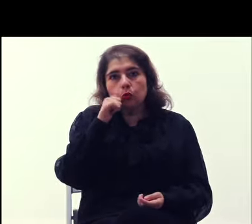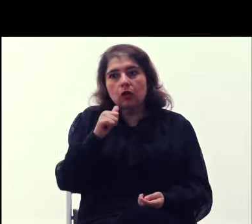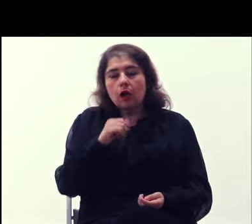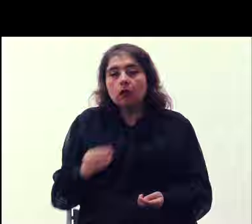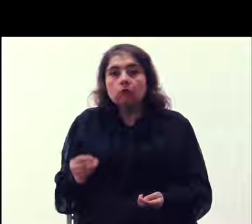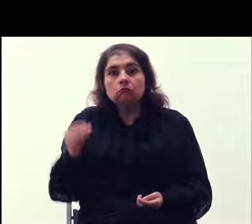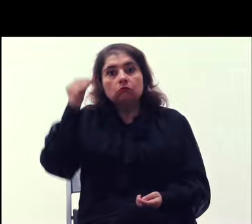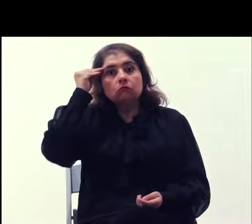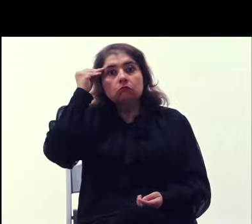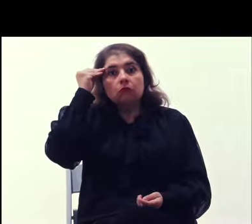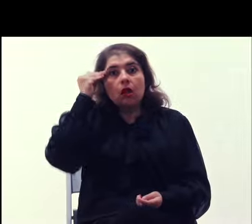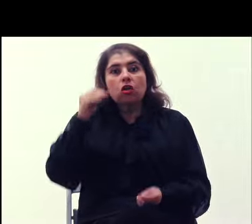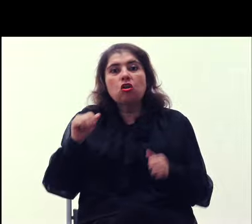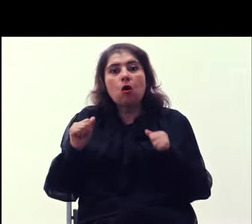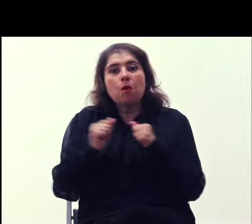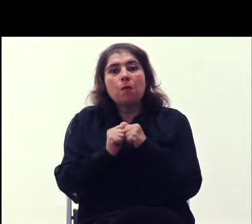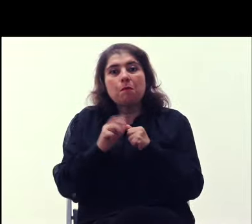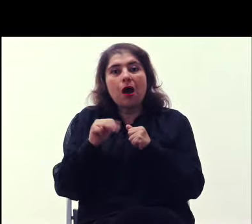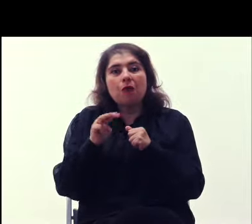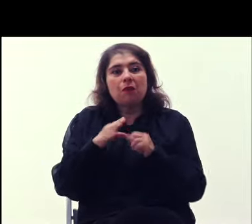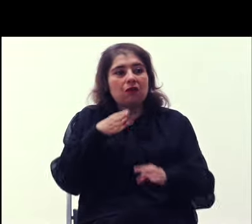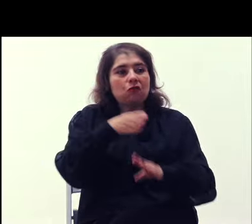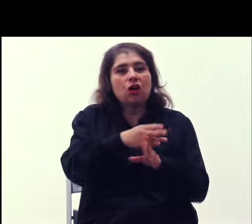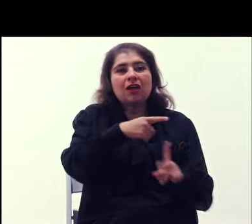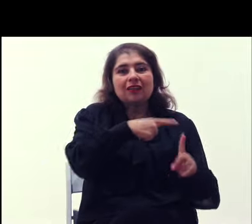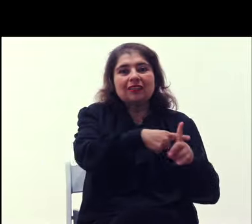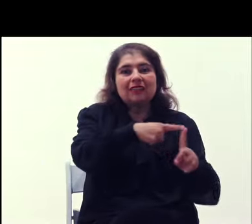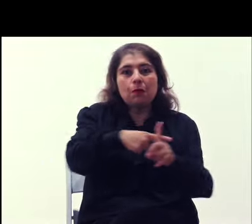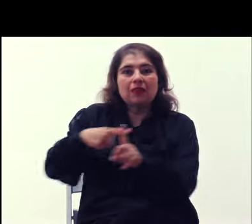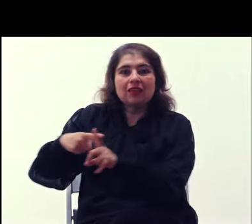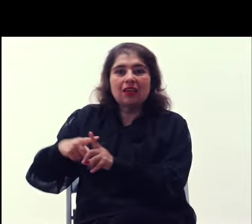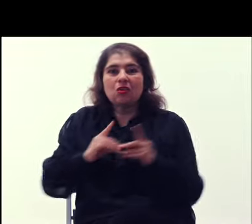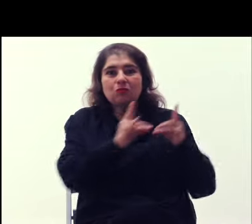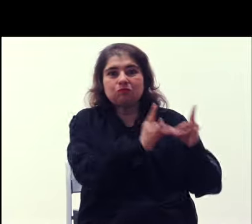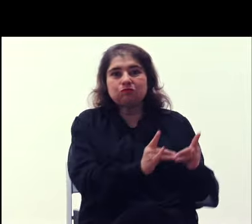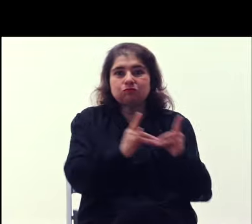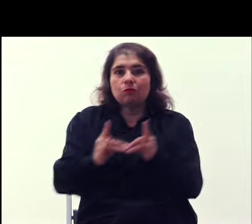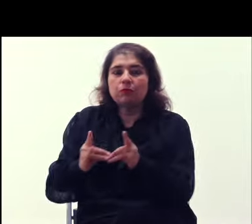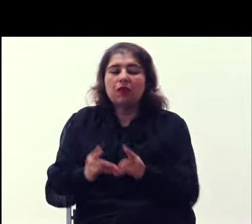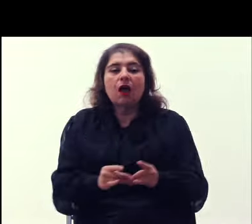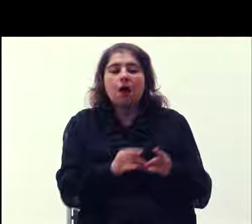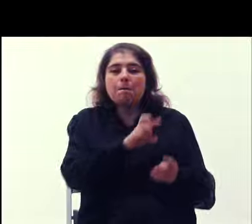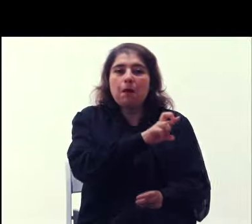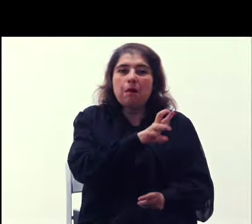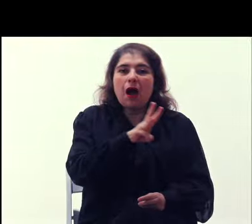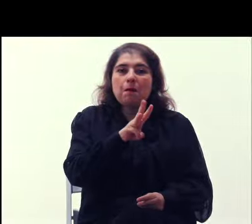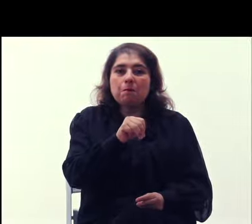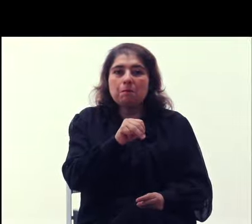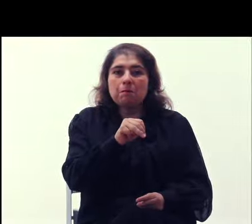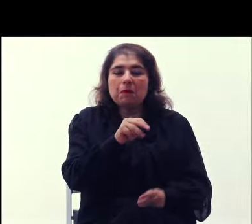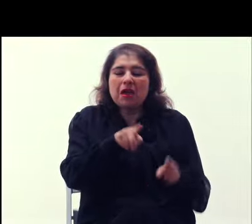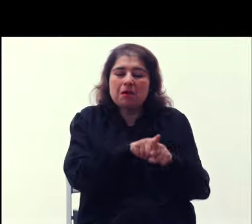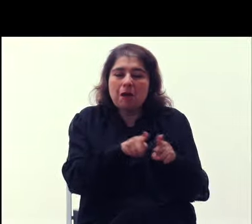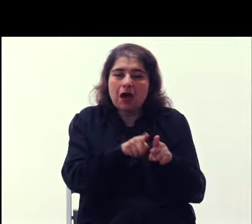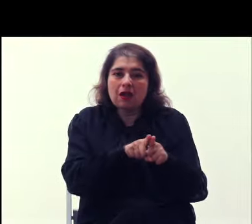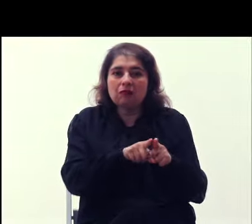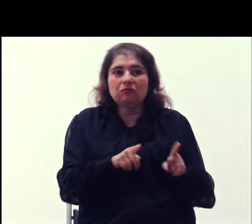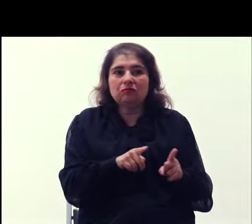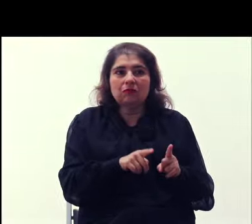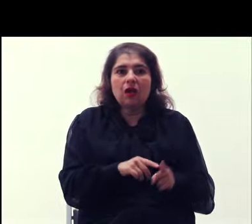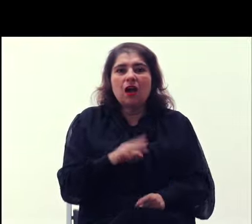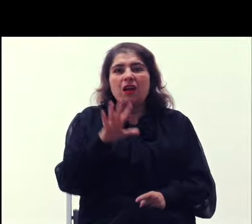los que pasaba a diario, y ahí recordé que acompañaba a mi madre al cementerio. Habíamos perdido a mi padre y a mi hermana. Yo